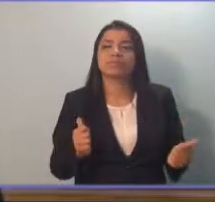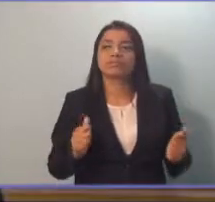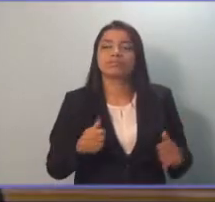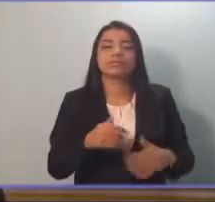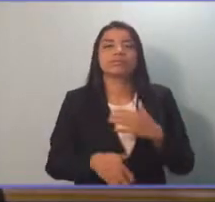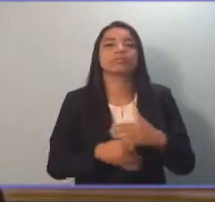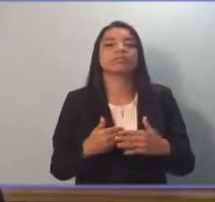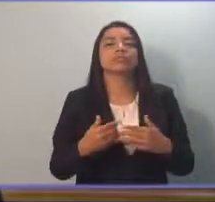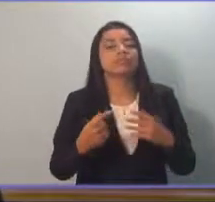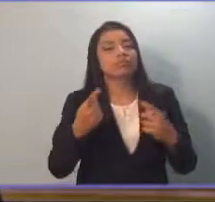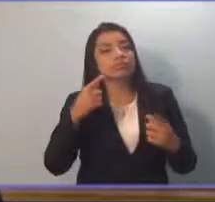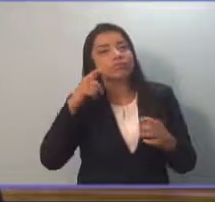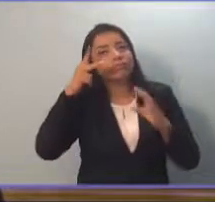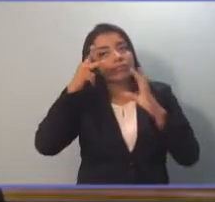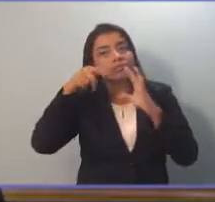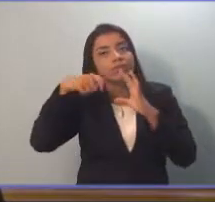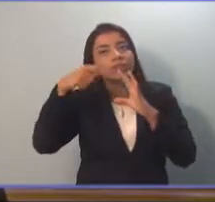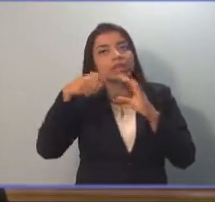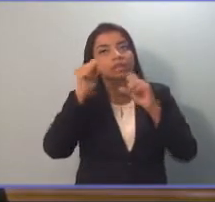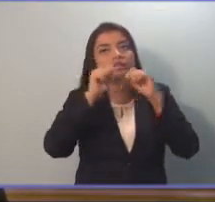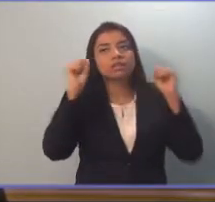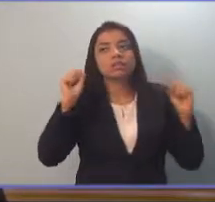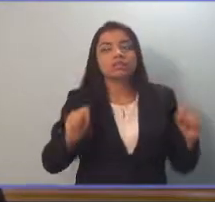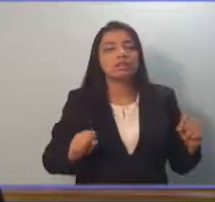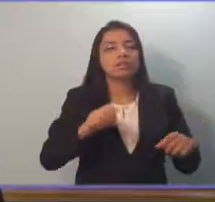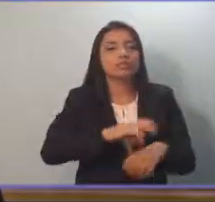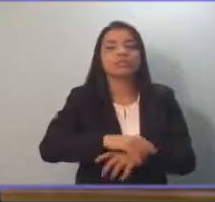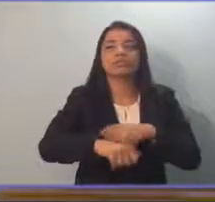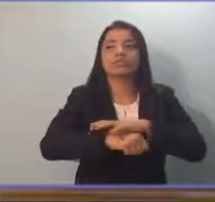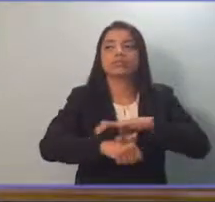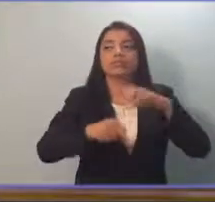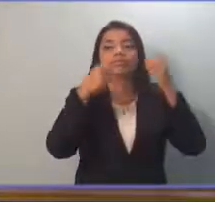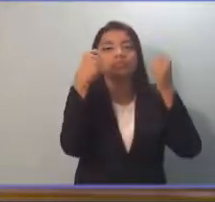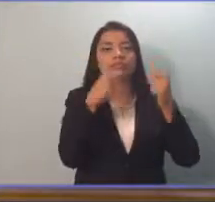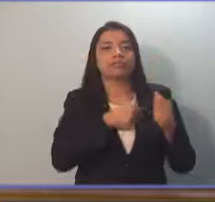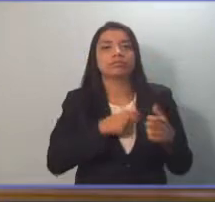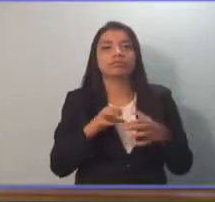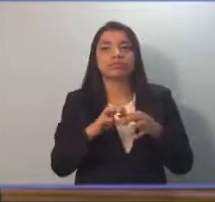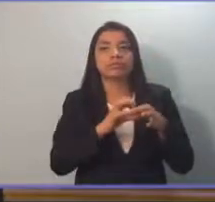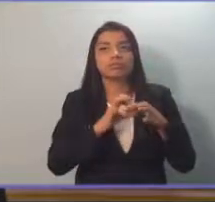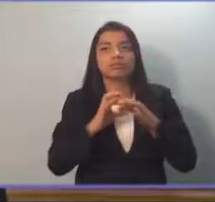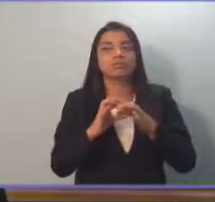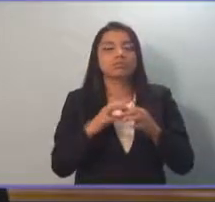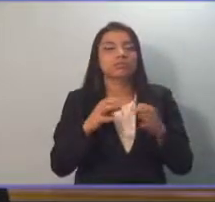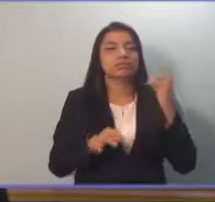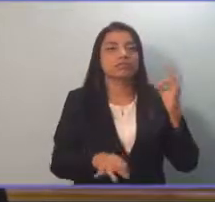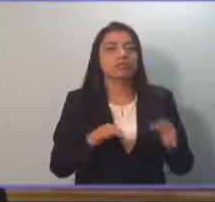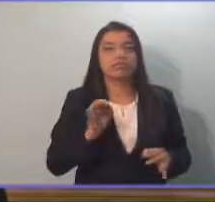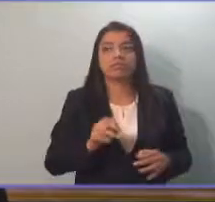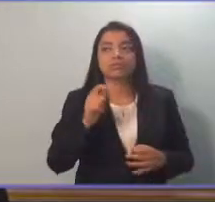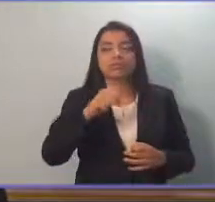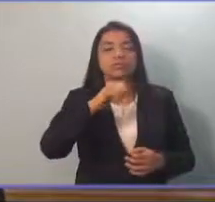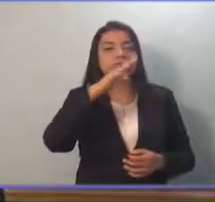de videoconferencia en el sistema penitenciario en coordinación con todos los jueces del país.